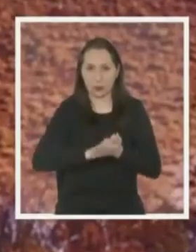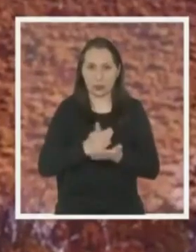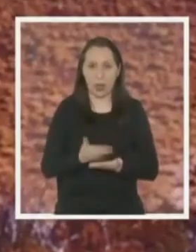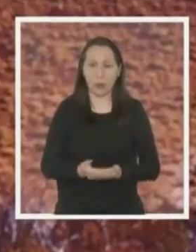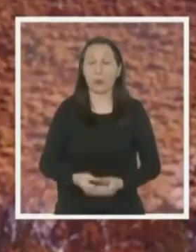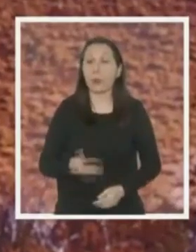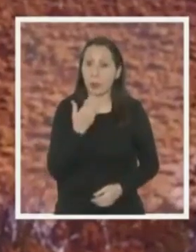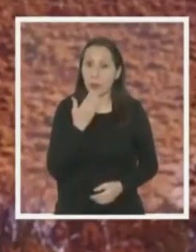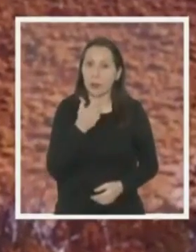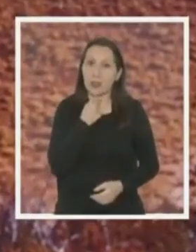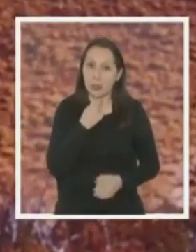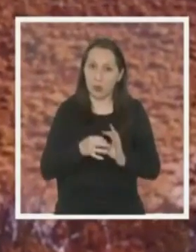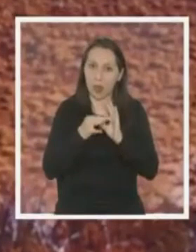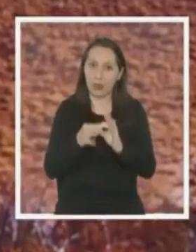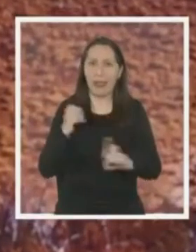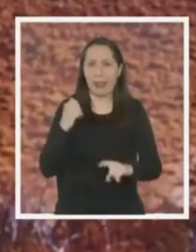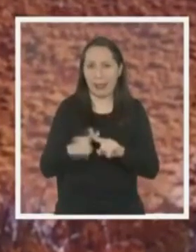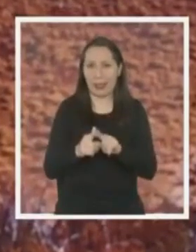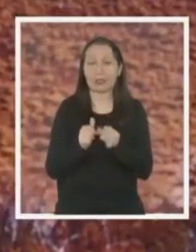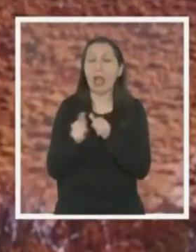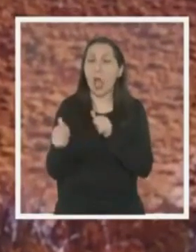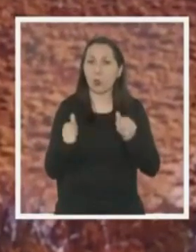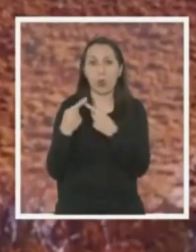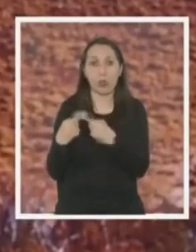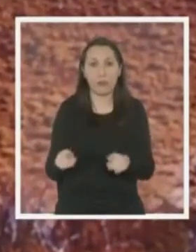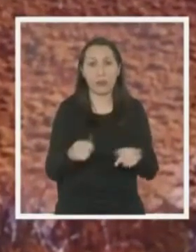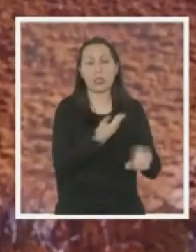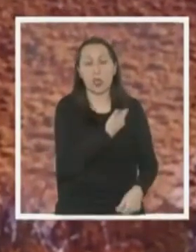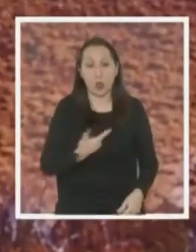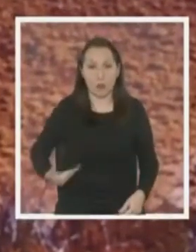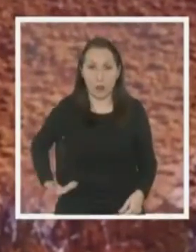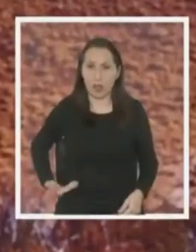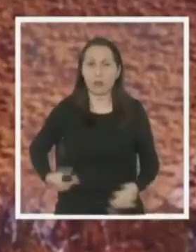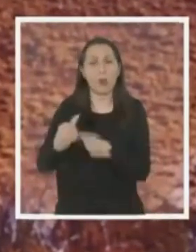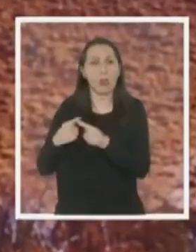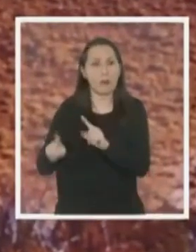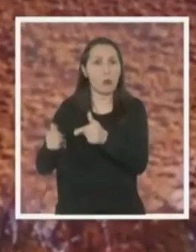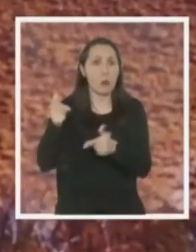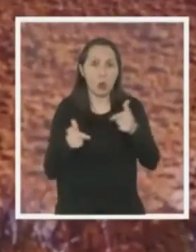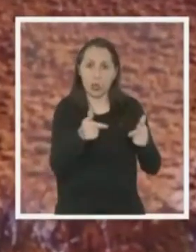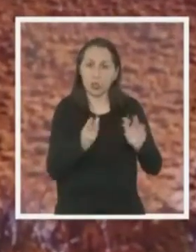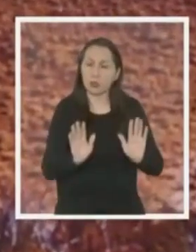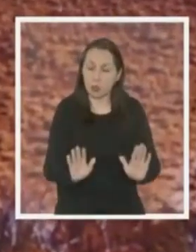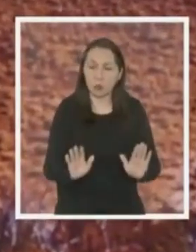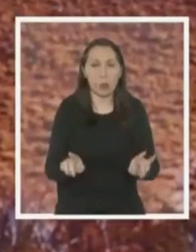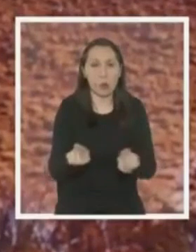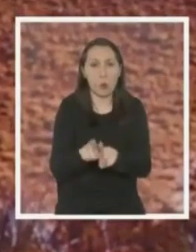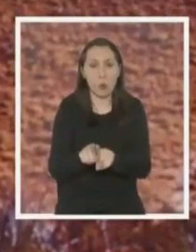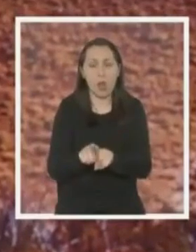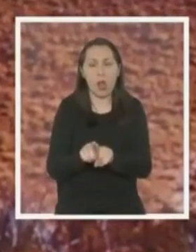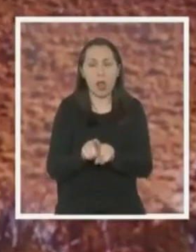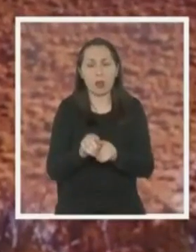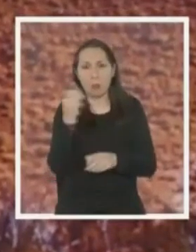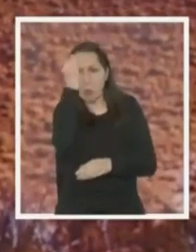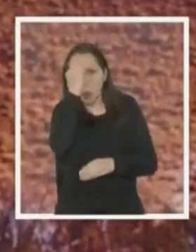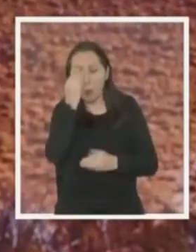Y también quiero agradecer a las ex autoridades de distintos gobiernos, de distintos signos políticos, que sin mediar cálculo